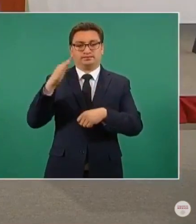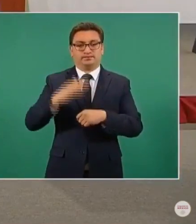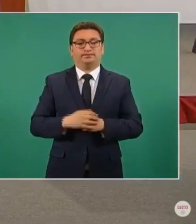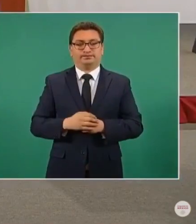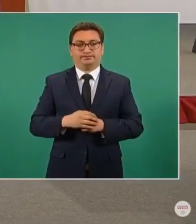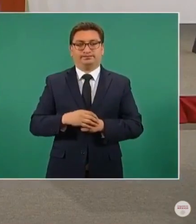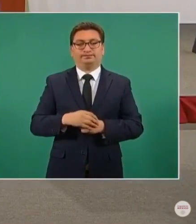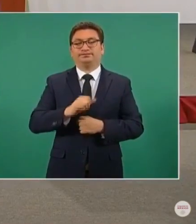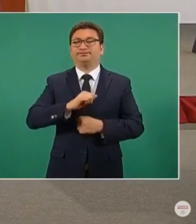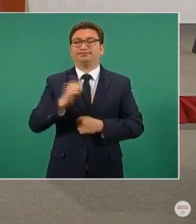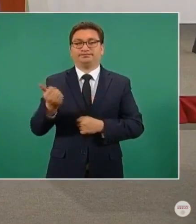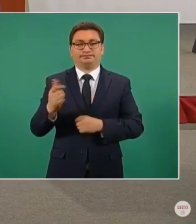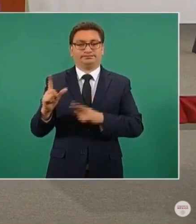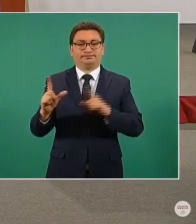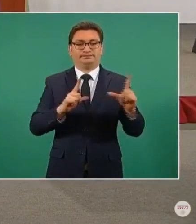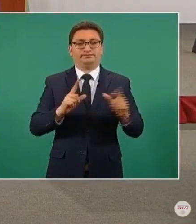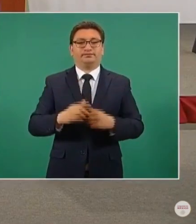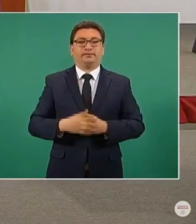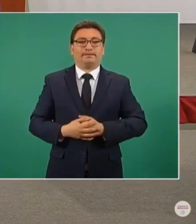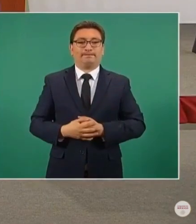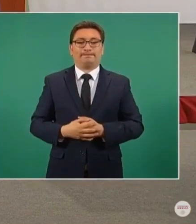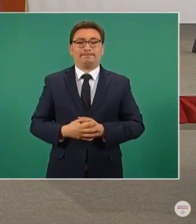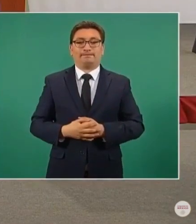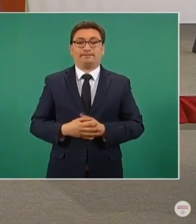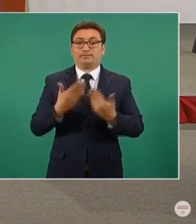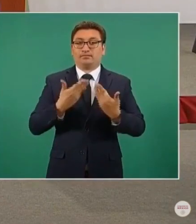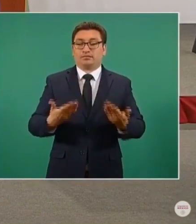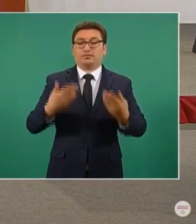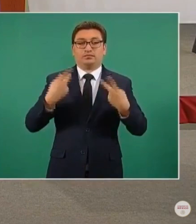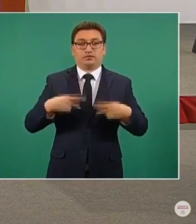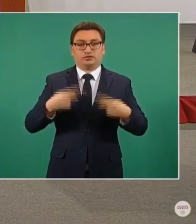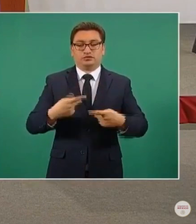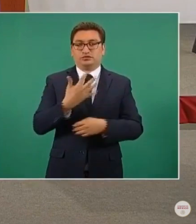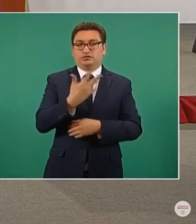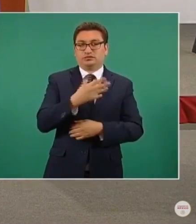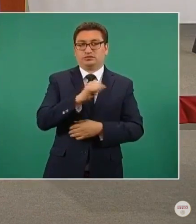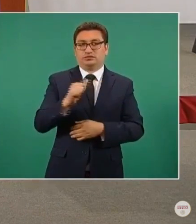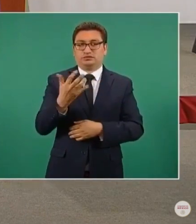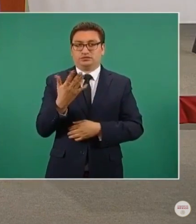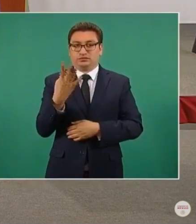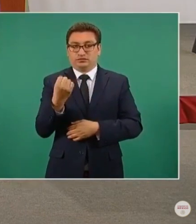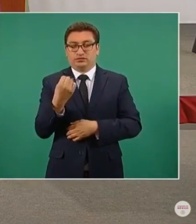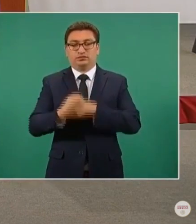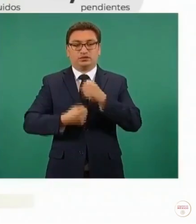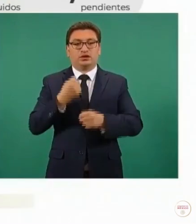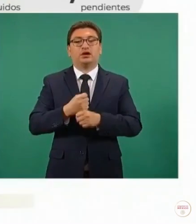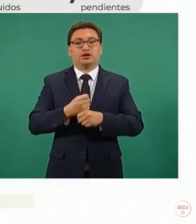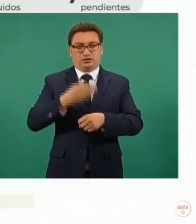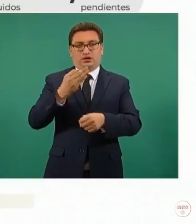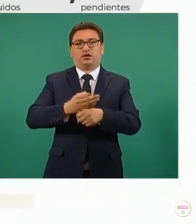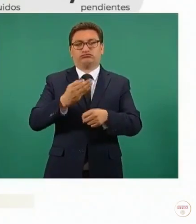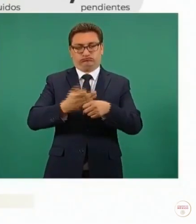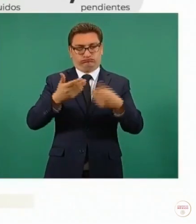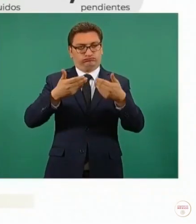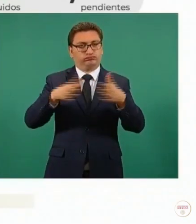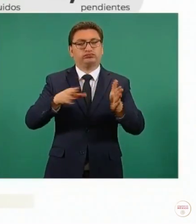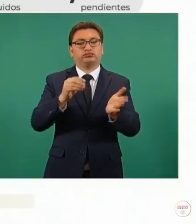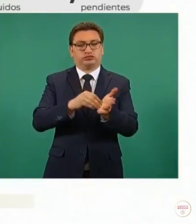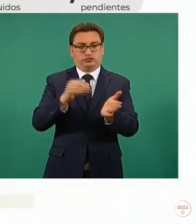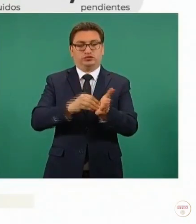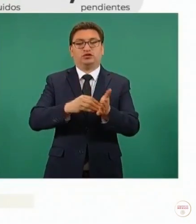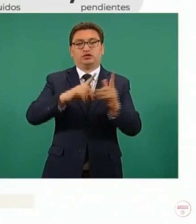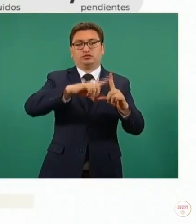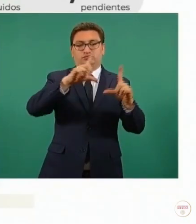La siguiente. Respecto a personas de 50 y 59, como lo acabamos de comentar, está abierto. Obviamente todavía la cobertura